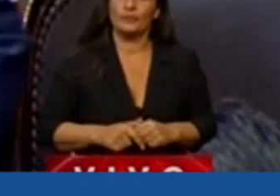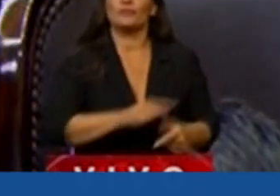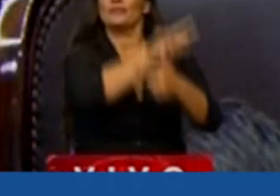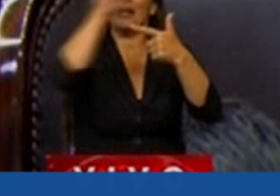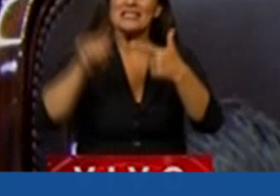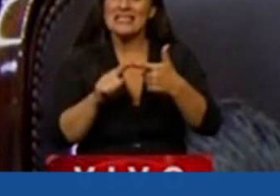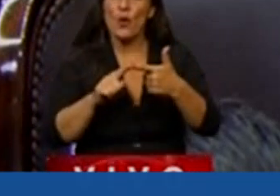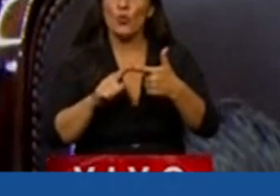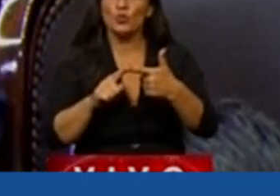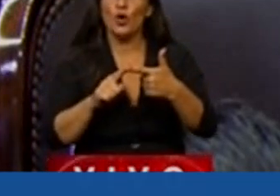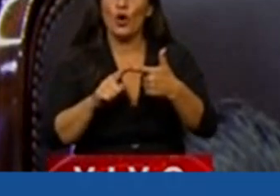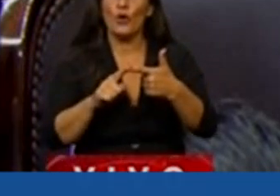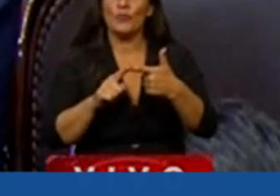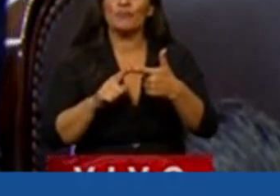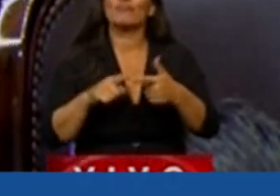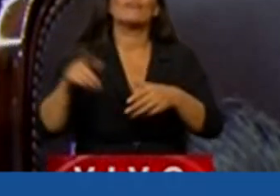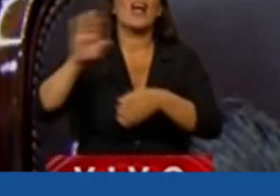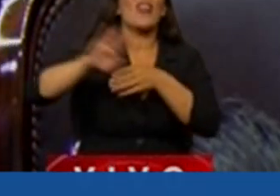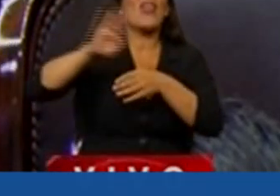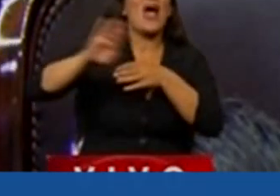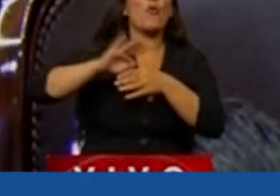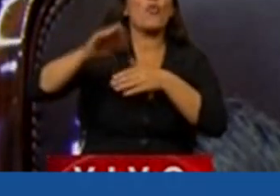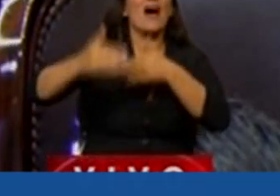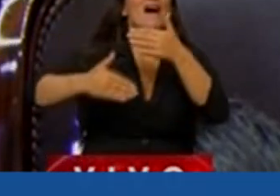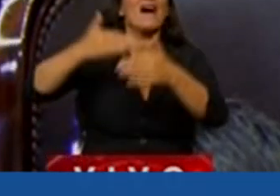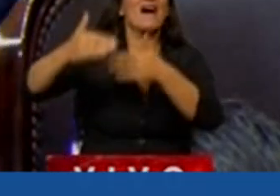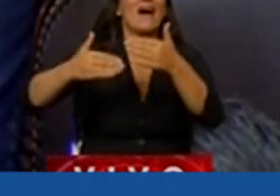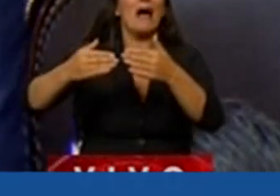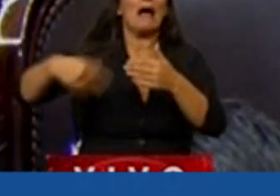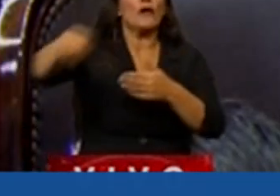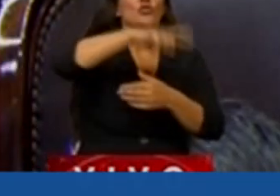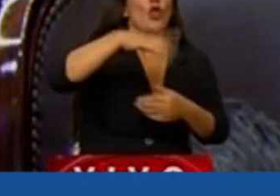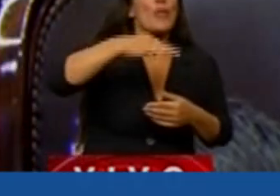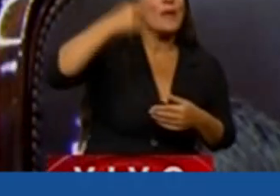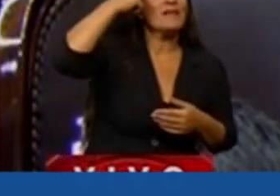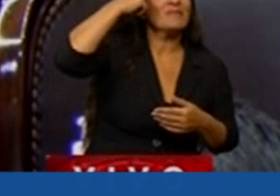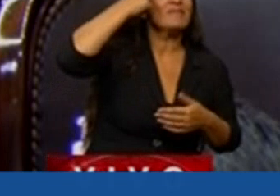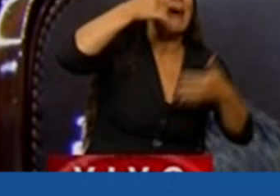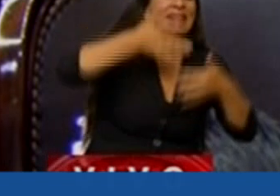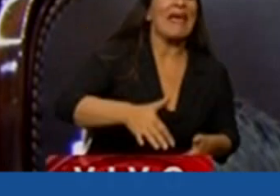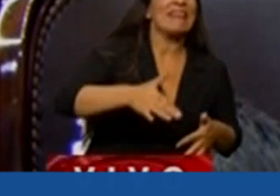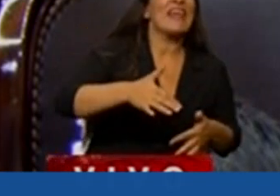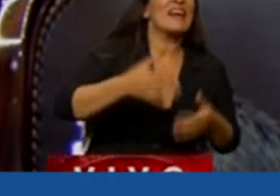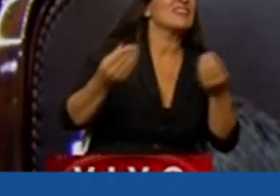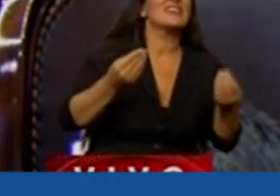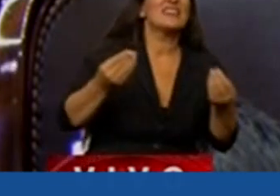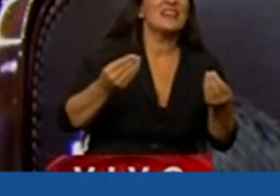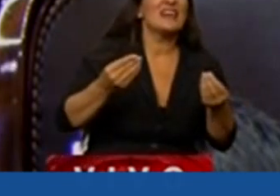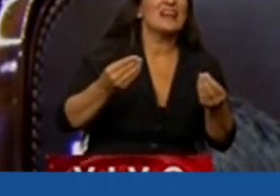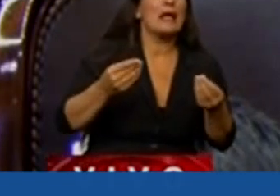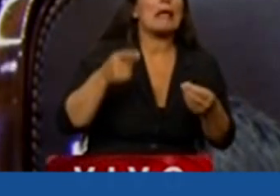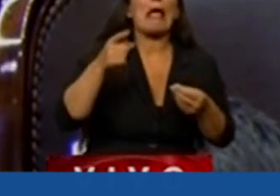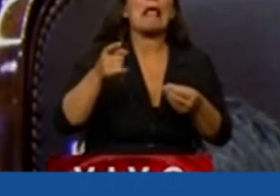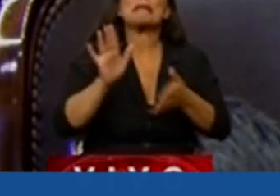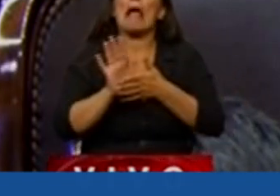lugar, el proceso de endeudamiento se explica solamente si entendemos lo que significa el carry trade o la